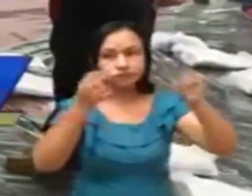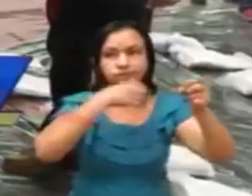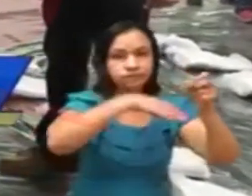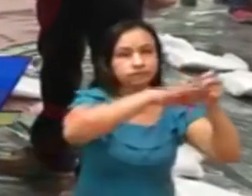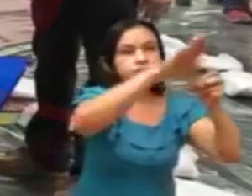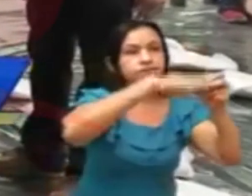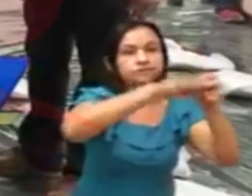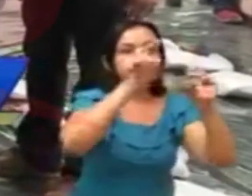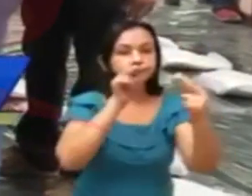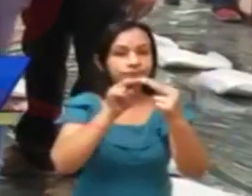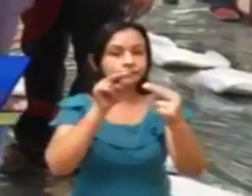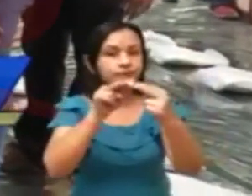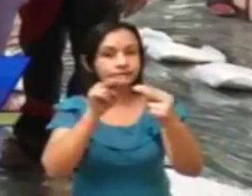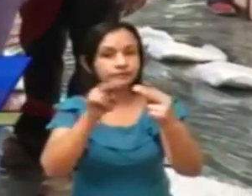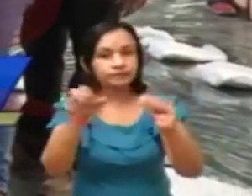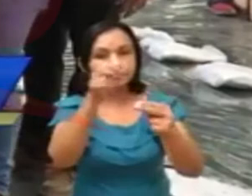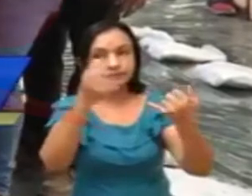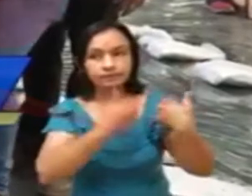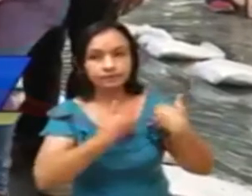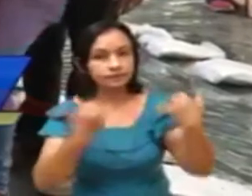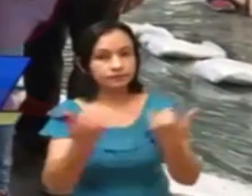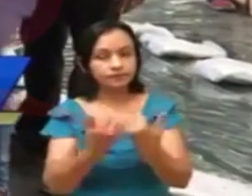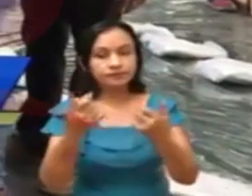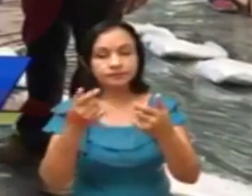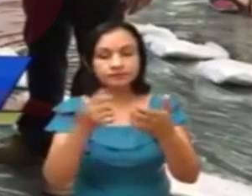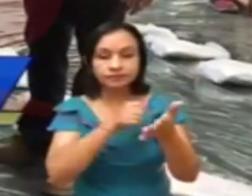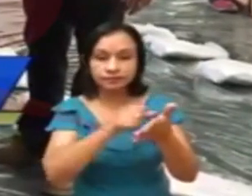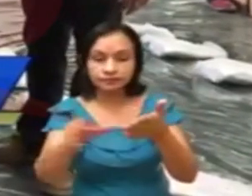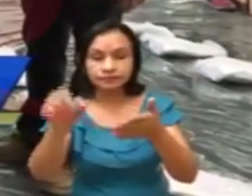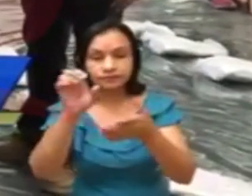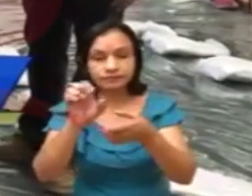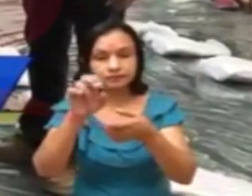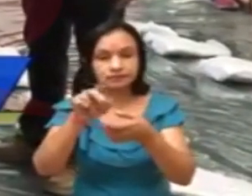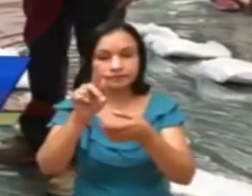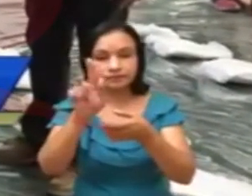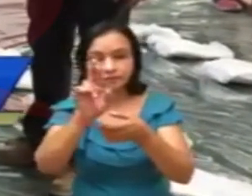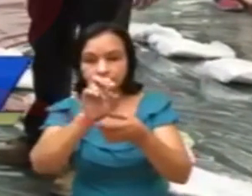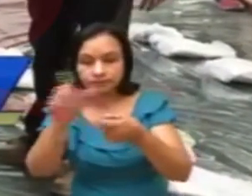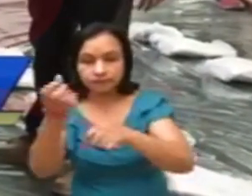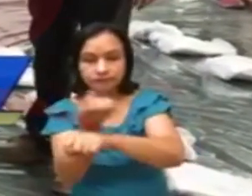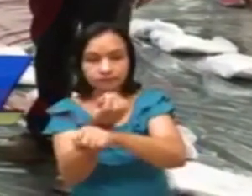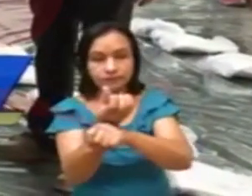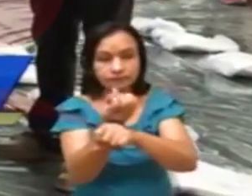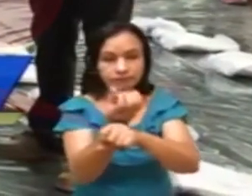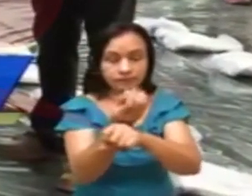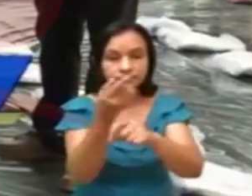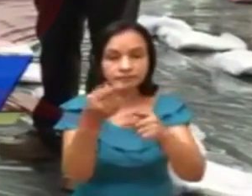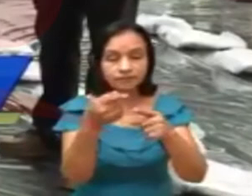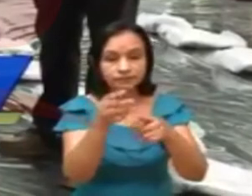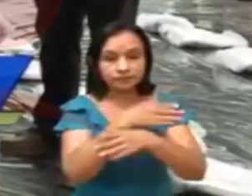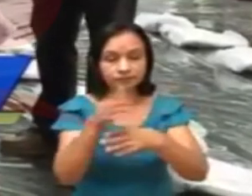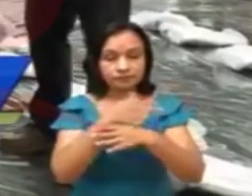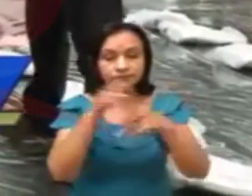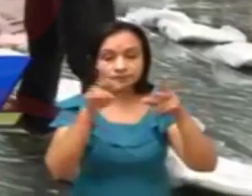forma articulada también con otras instituciones como Telcor, Genatrel, los gobiernos municipales y con